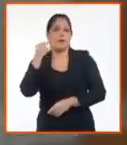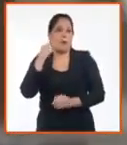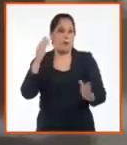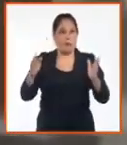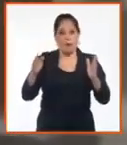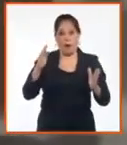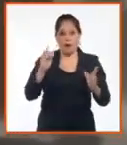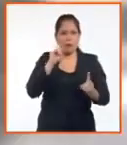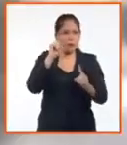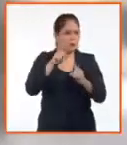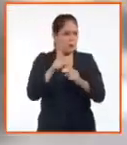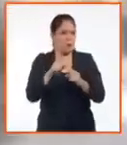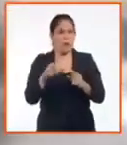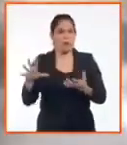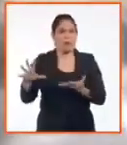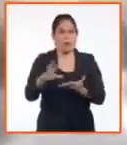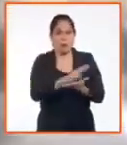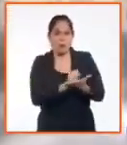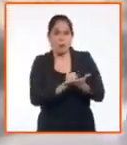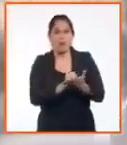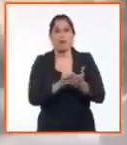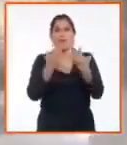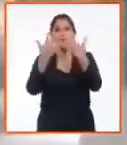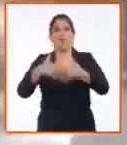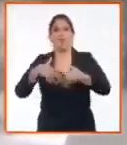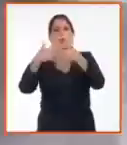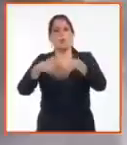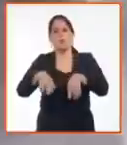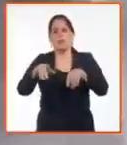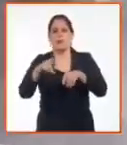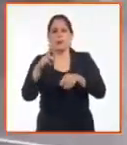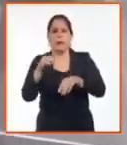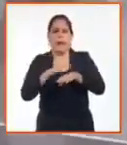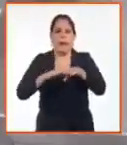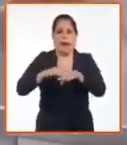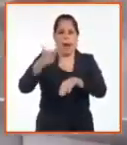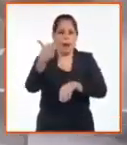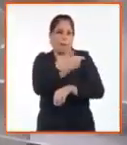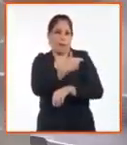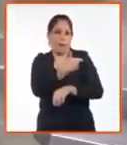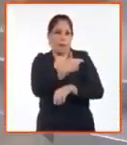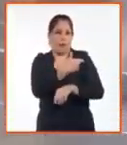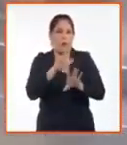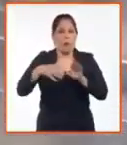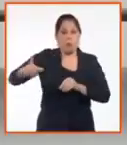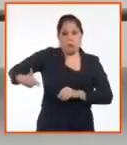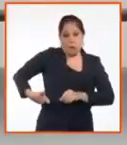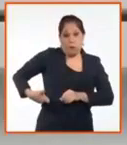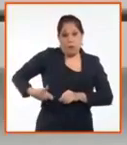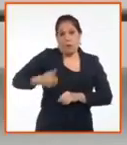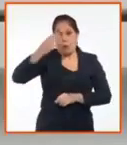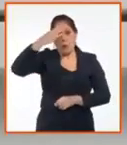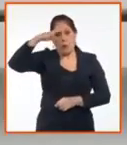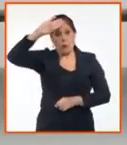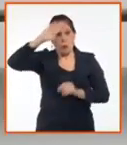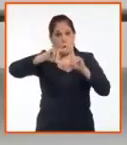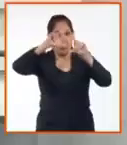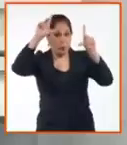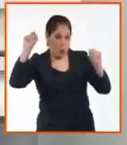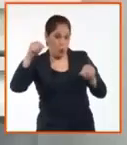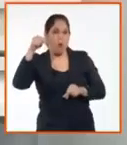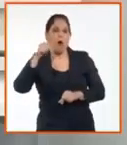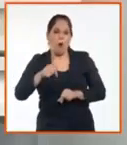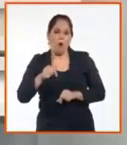propósito de completar una nueva planta para la producción de antibióticos inyectables en nuestro país hoy tiene que